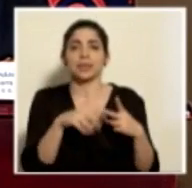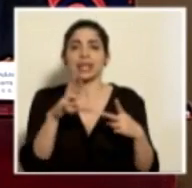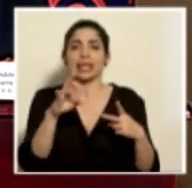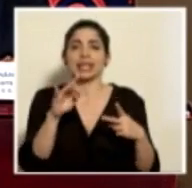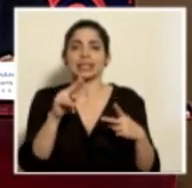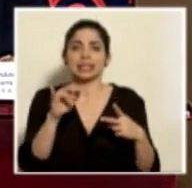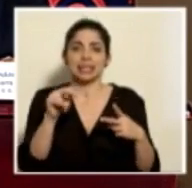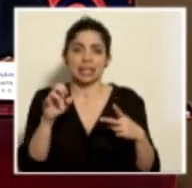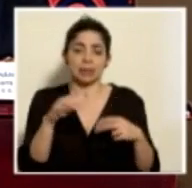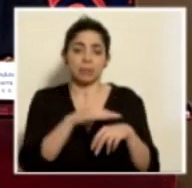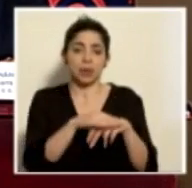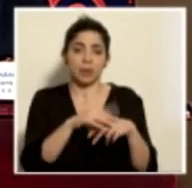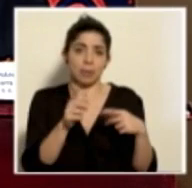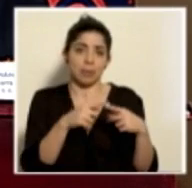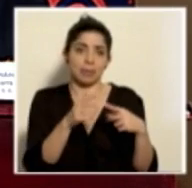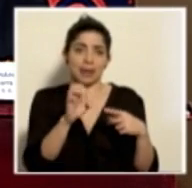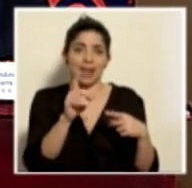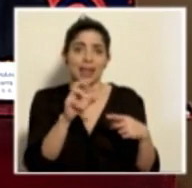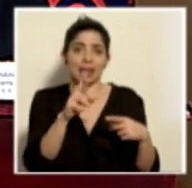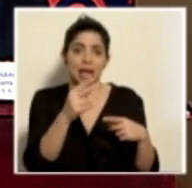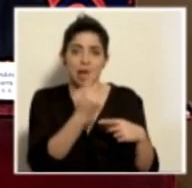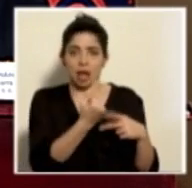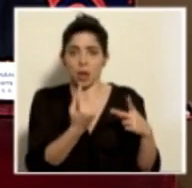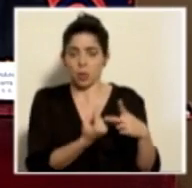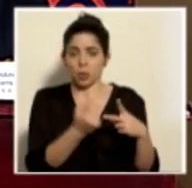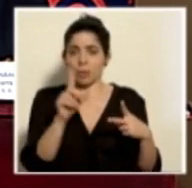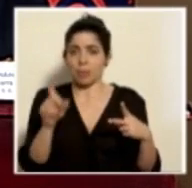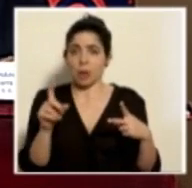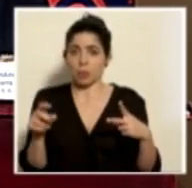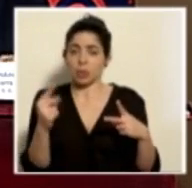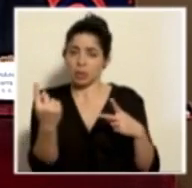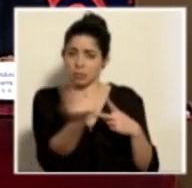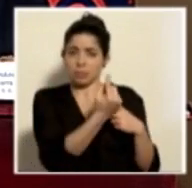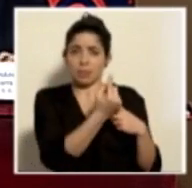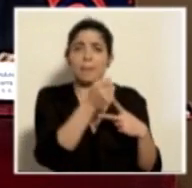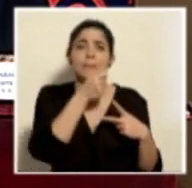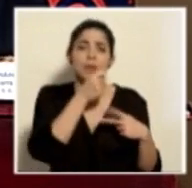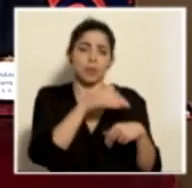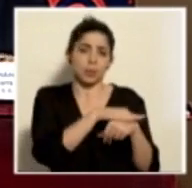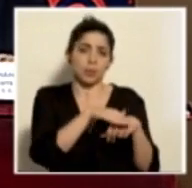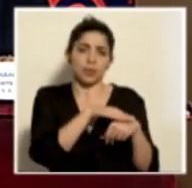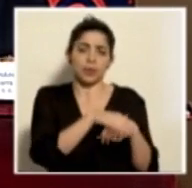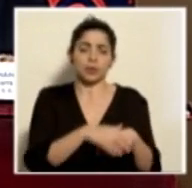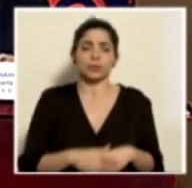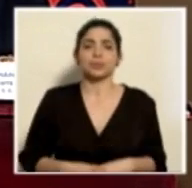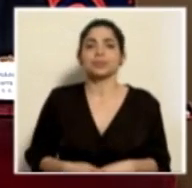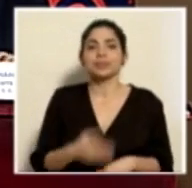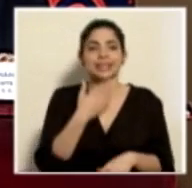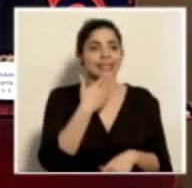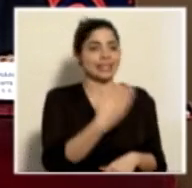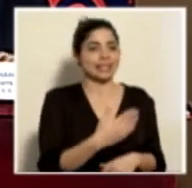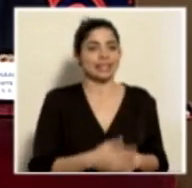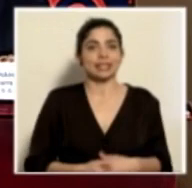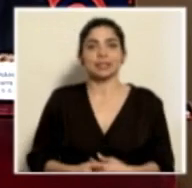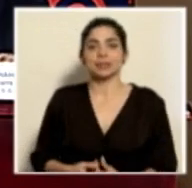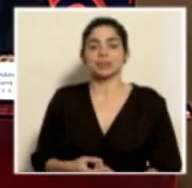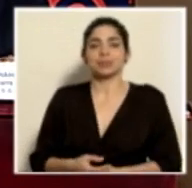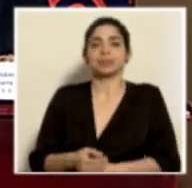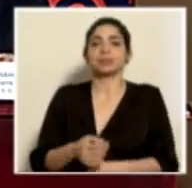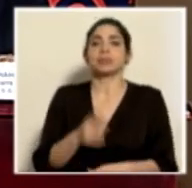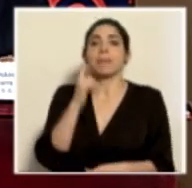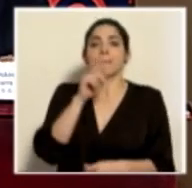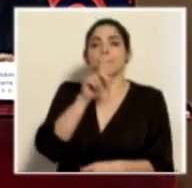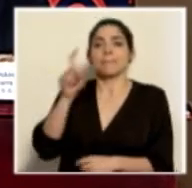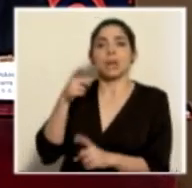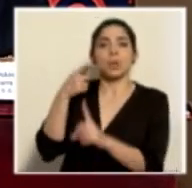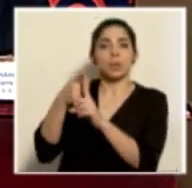por favor. Don Edgar, una consulta para cada uno. Se ubica en el micrófono, don Edgar, por favor. Gracias. Para escuchar su pregunta